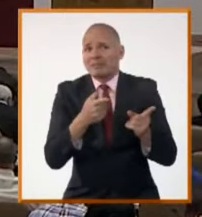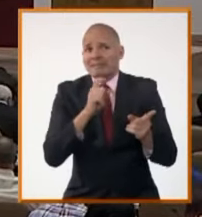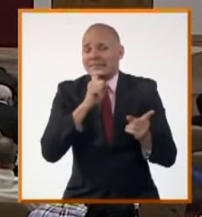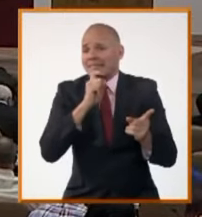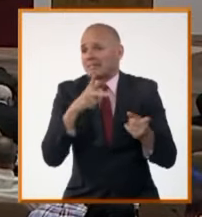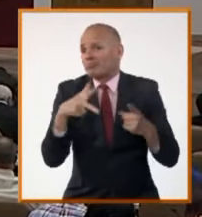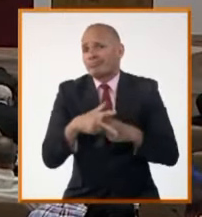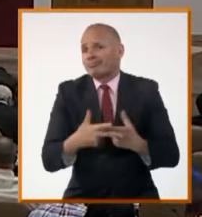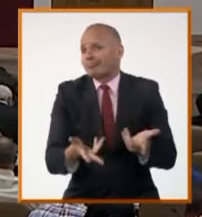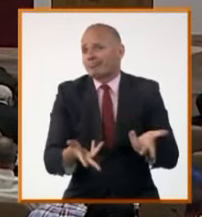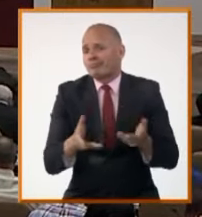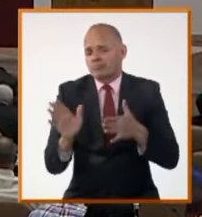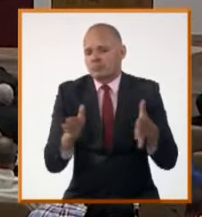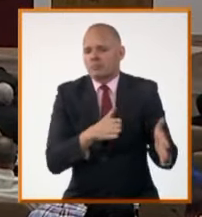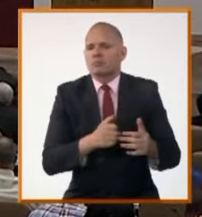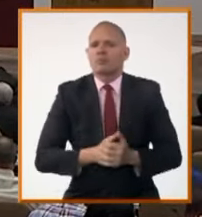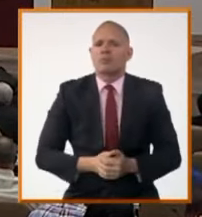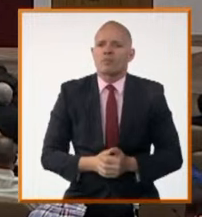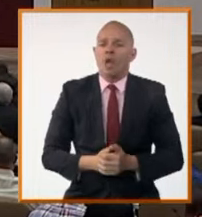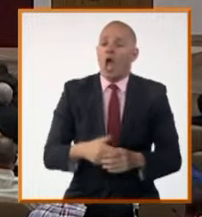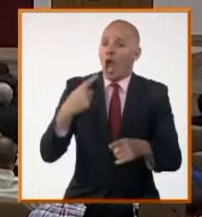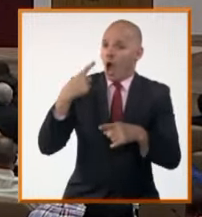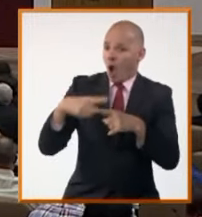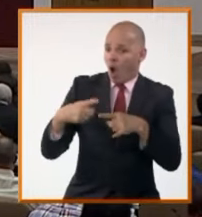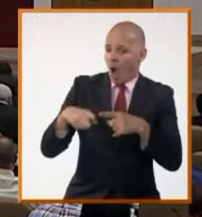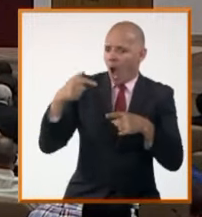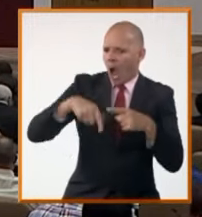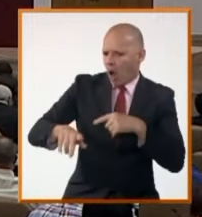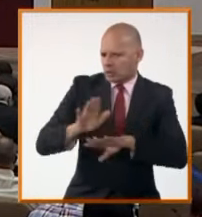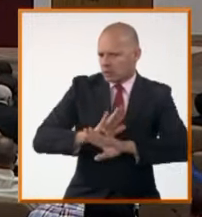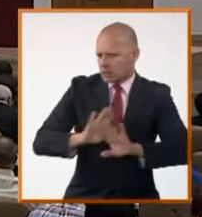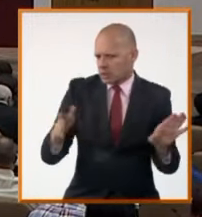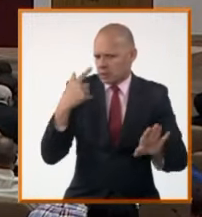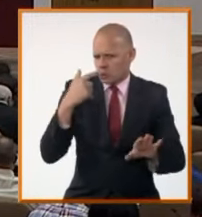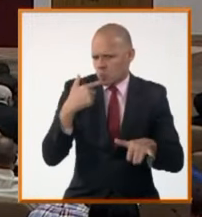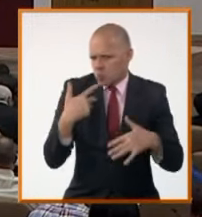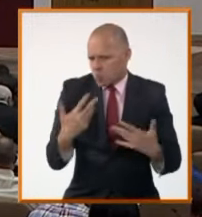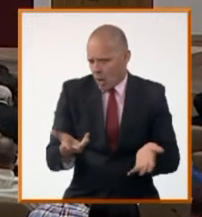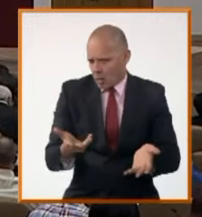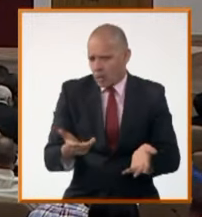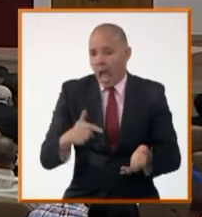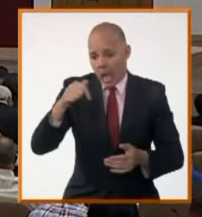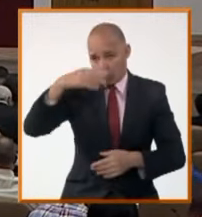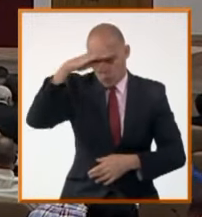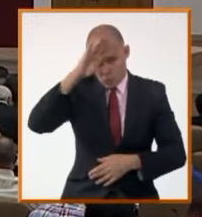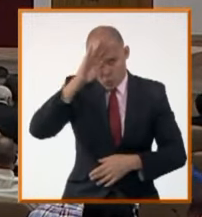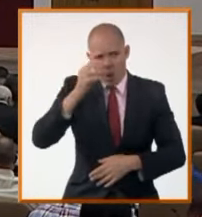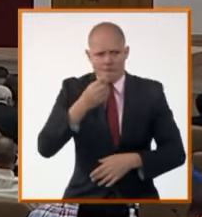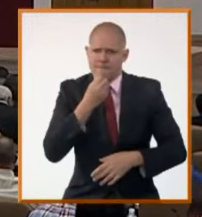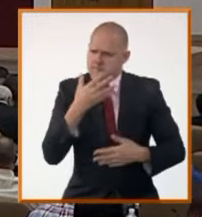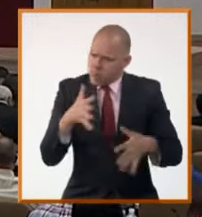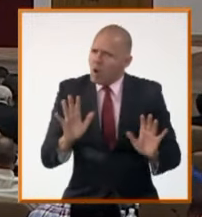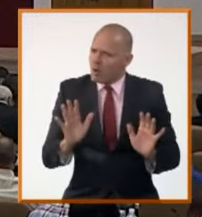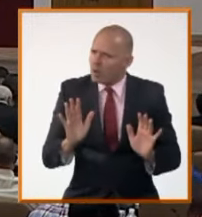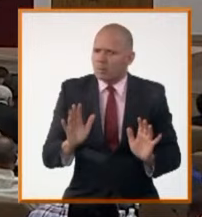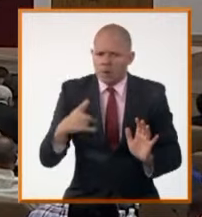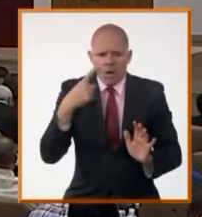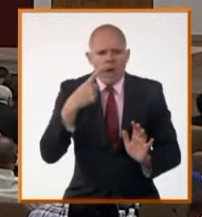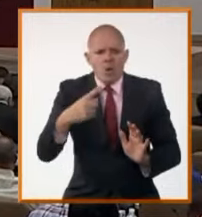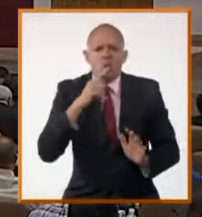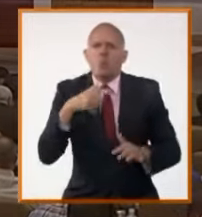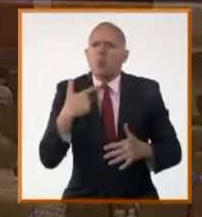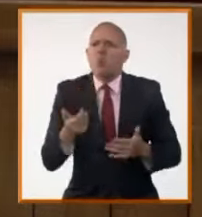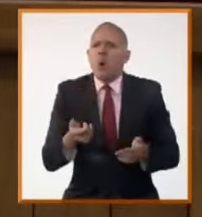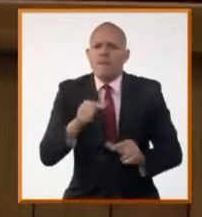servicios, aprovechando todas las potencialidades con que cuenta el país y con la participación activa de todos